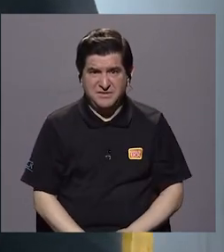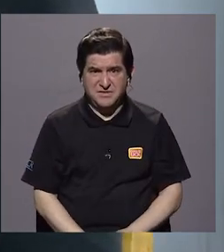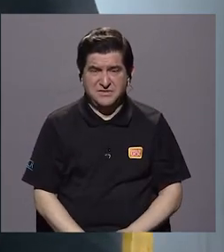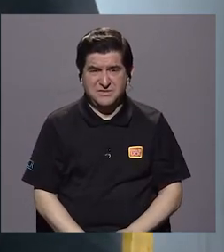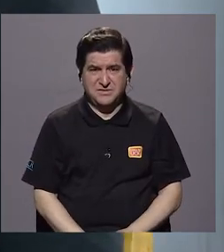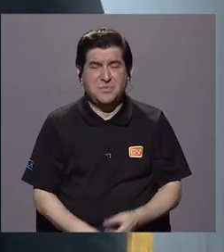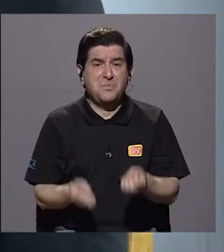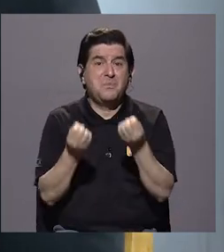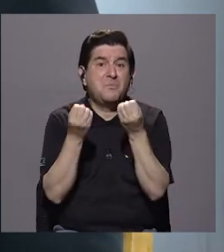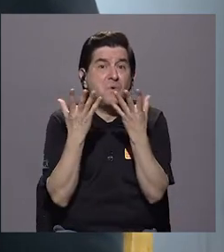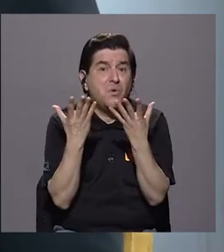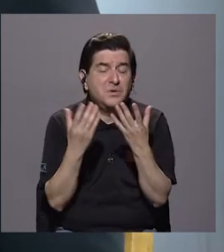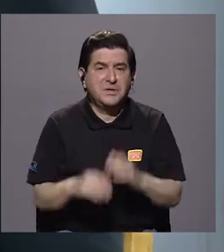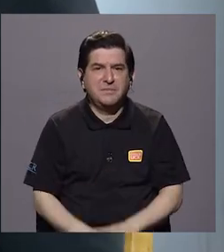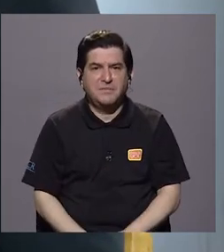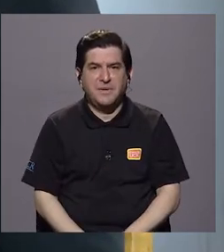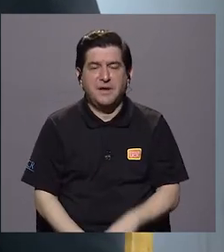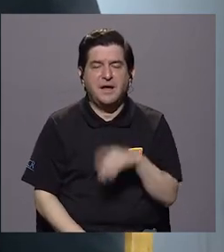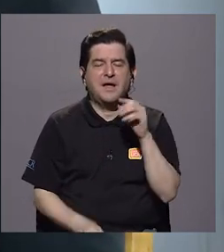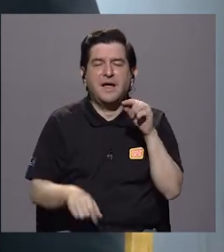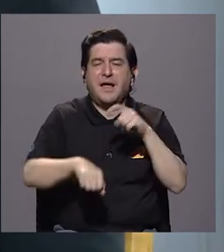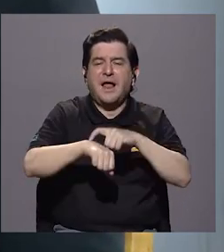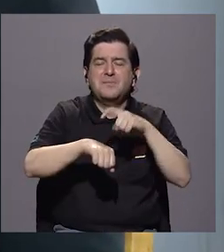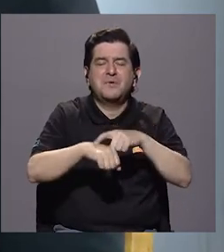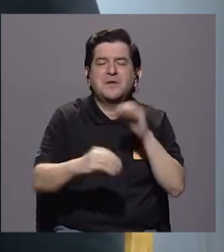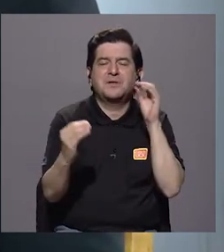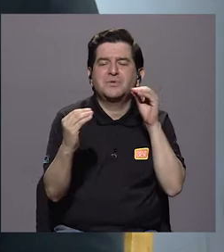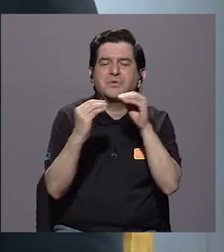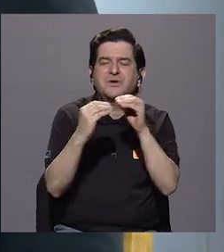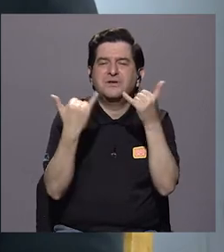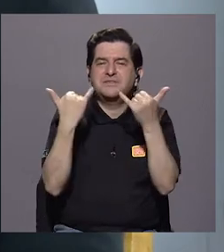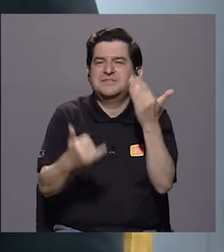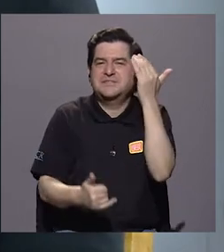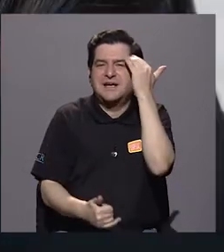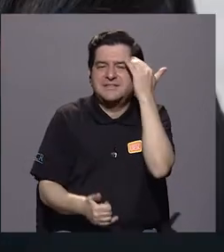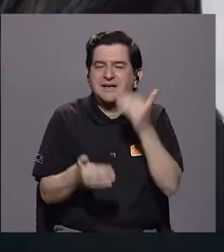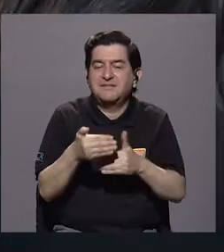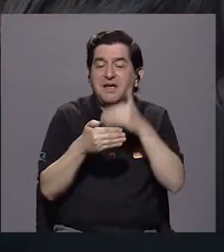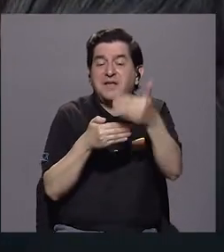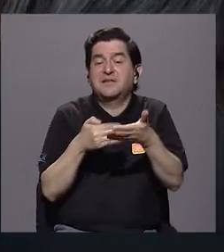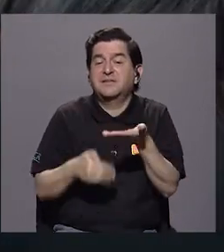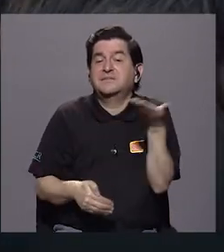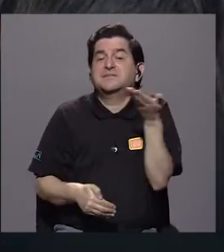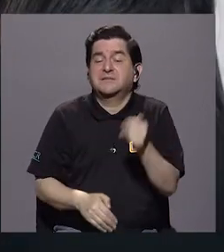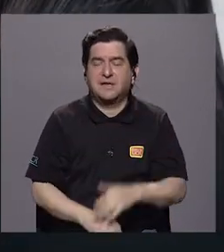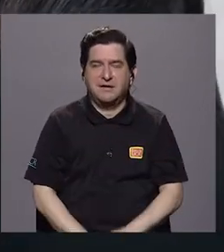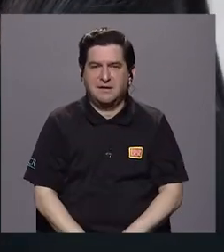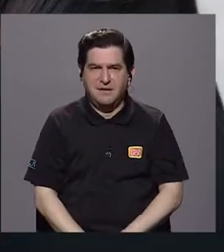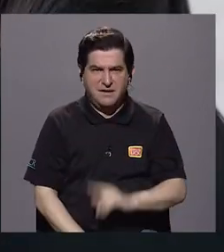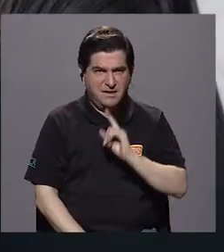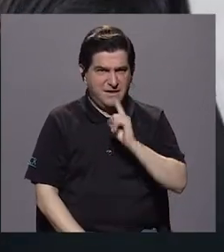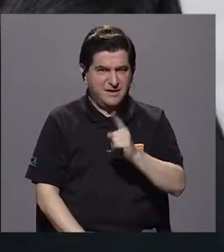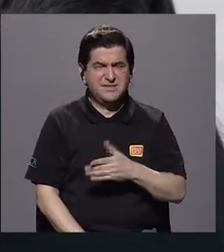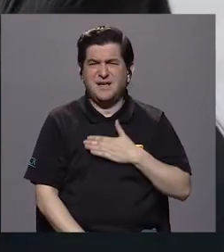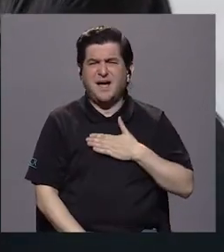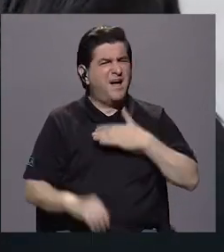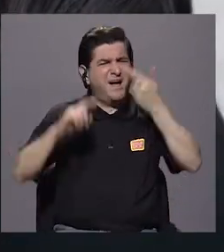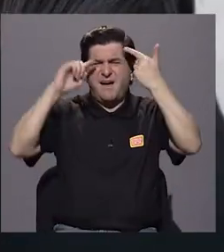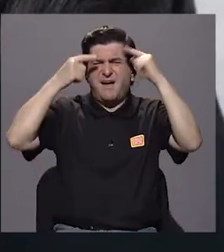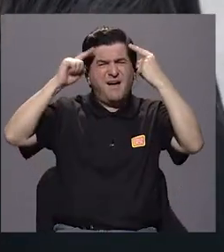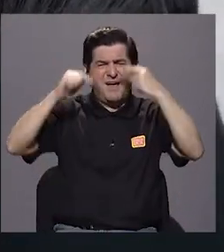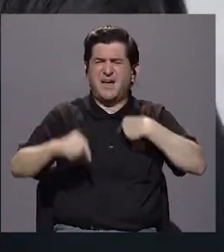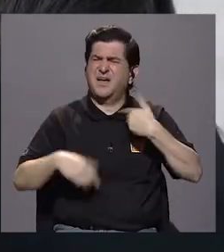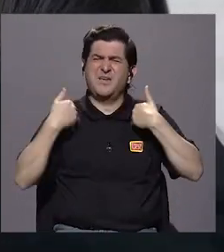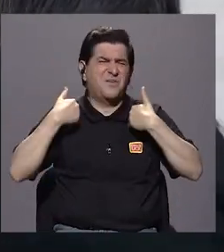tanto, que cuando nos dan un beso, ya sabemos qué viene después. Y es cuando decimos, me duele la cabeza, estoy